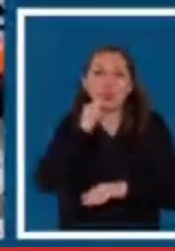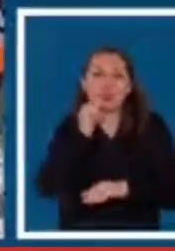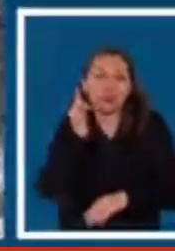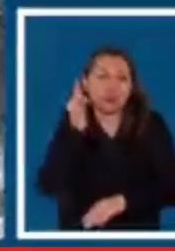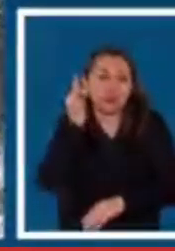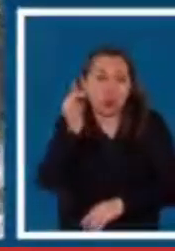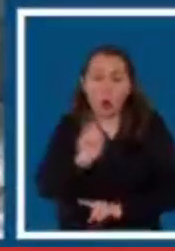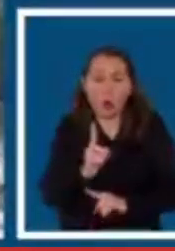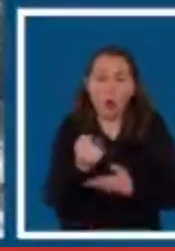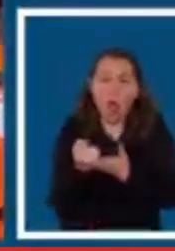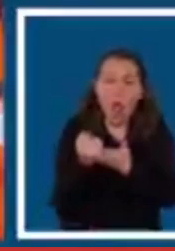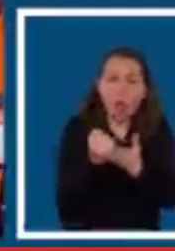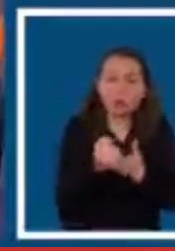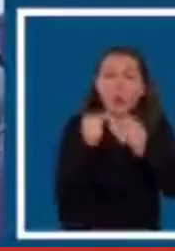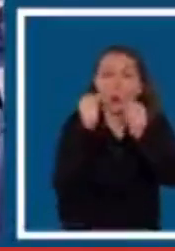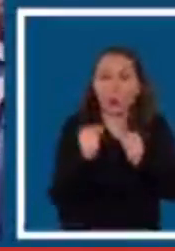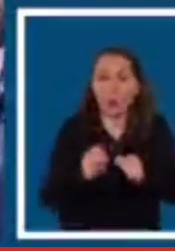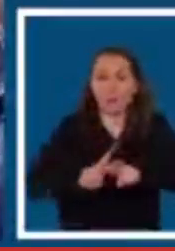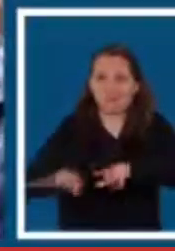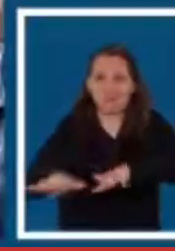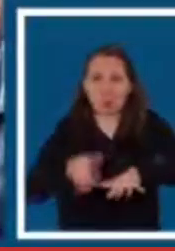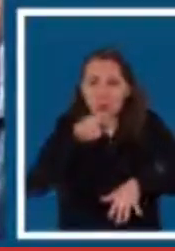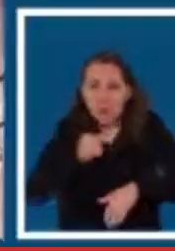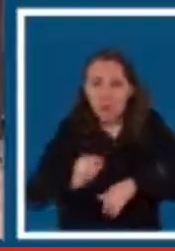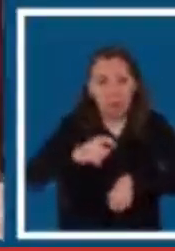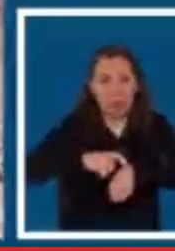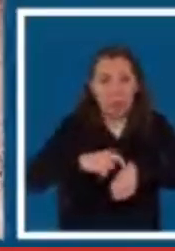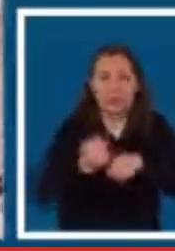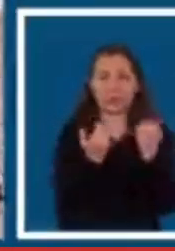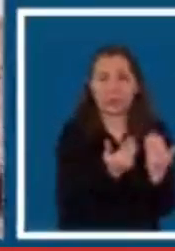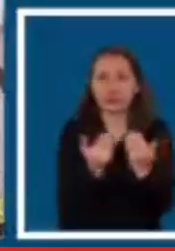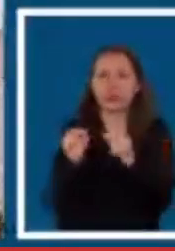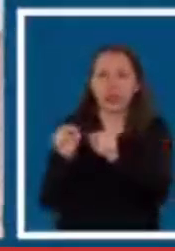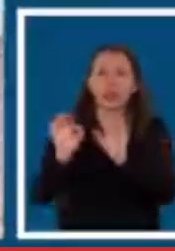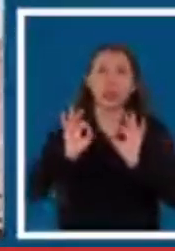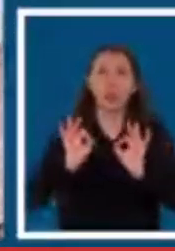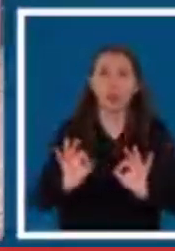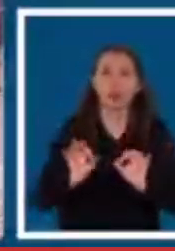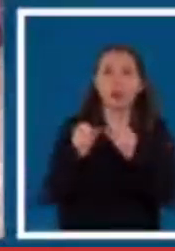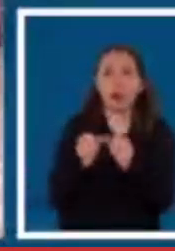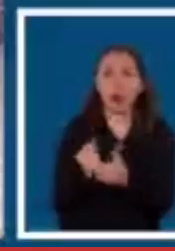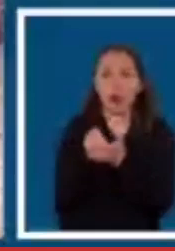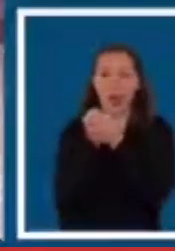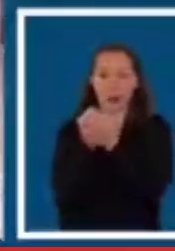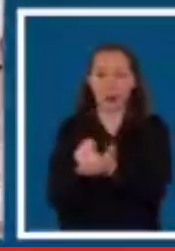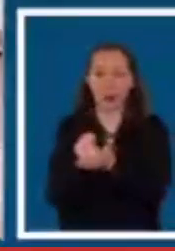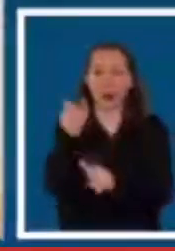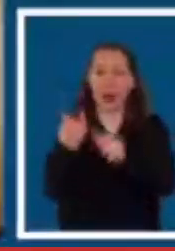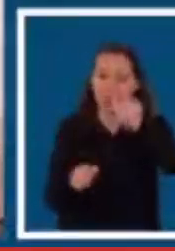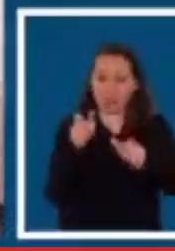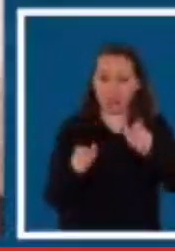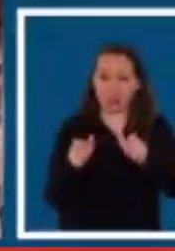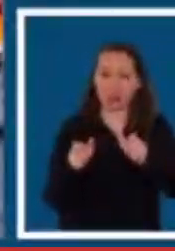van a implementar a futuro sino que son medidas que se pueden ejecutar en el corto plazo y que son precisamente para poder ayudar a las